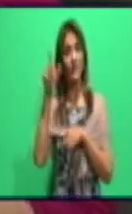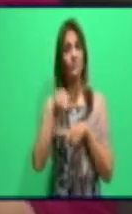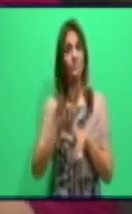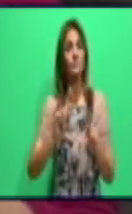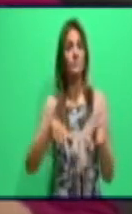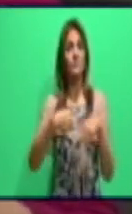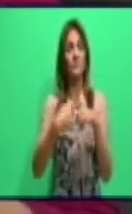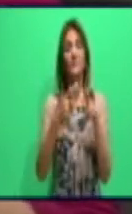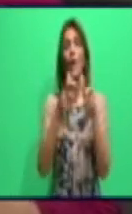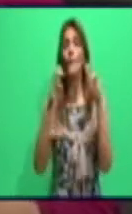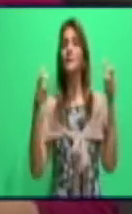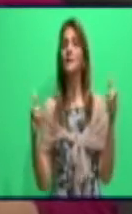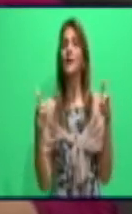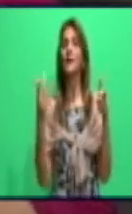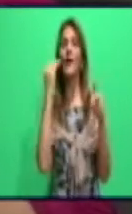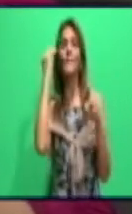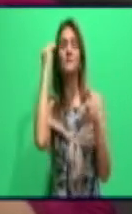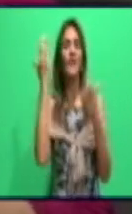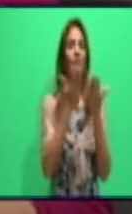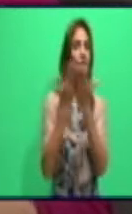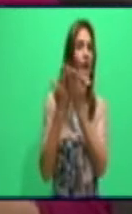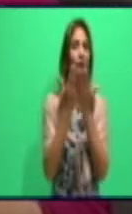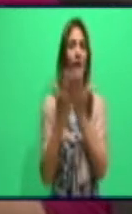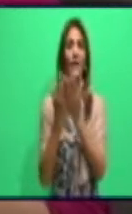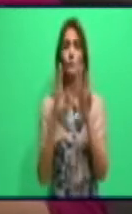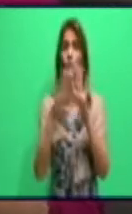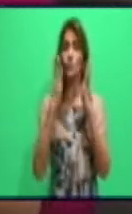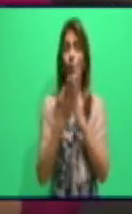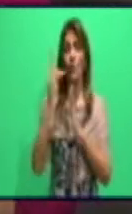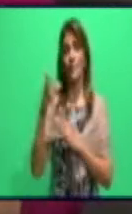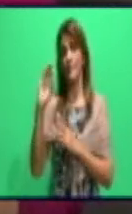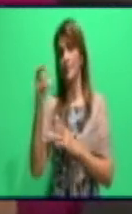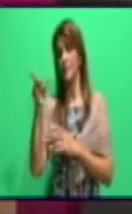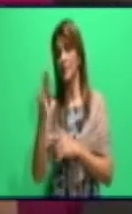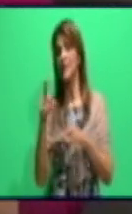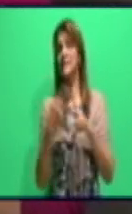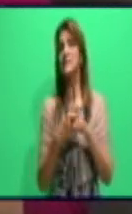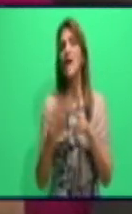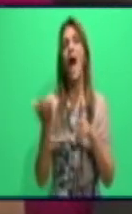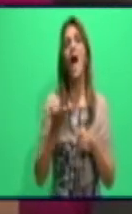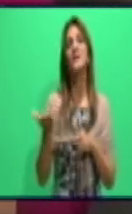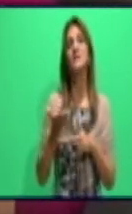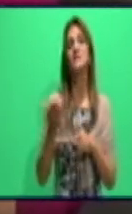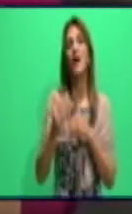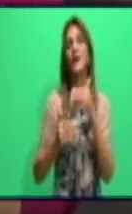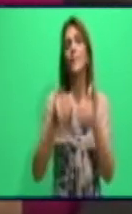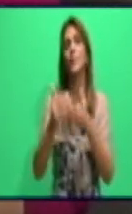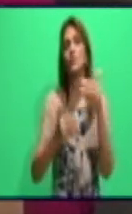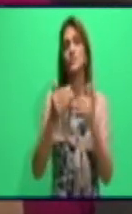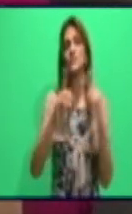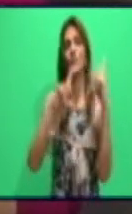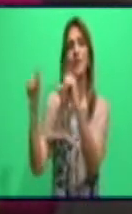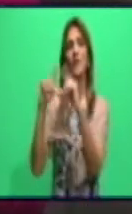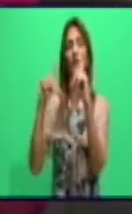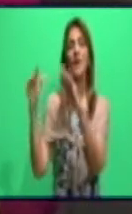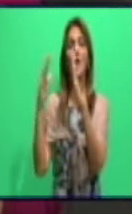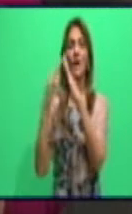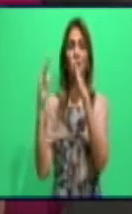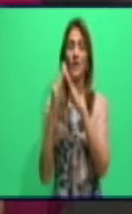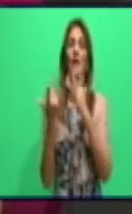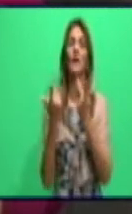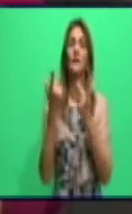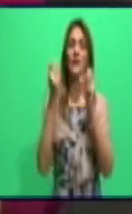diferentes laboratorios del país y por otro, para agilizar el proceso este de información y de alta de las personas que hoy tenemos en los